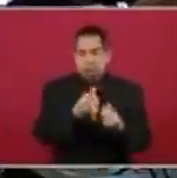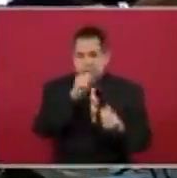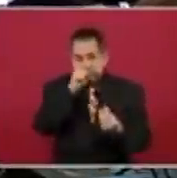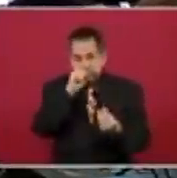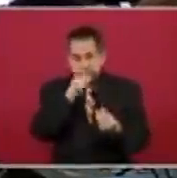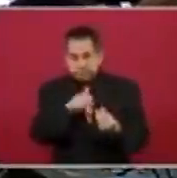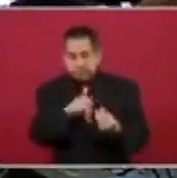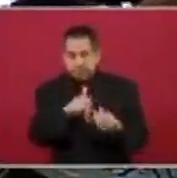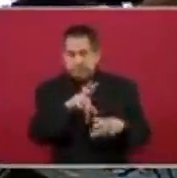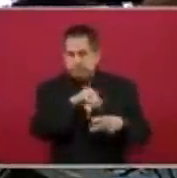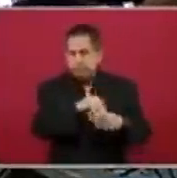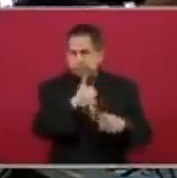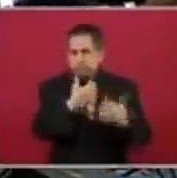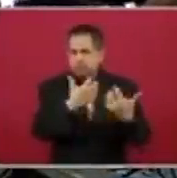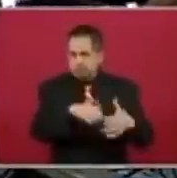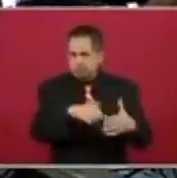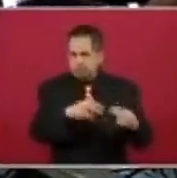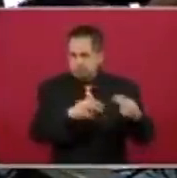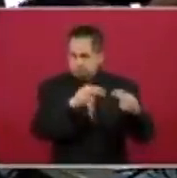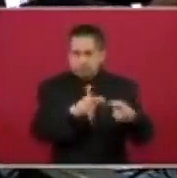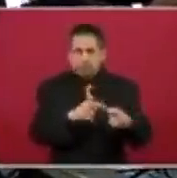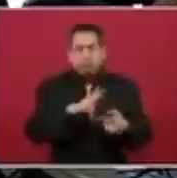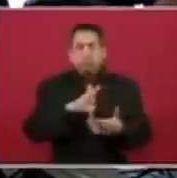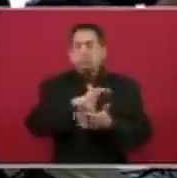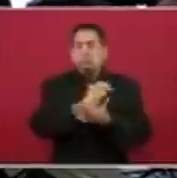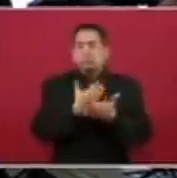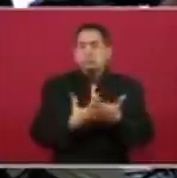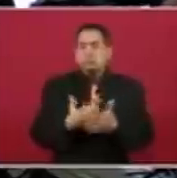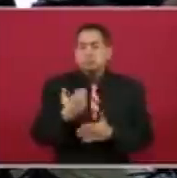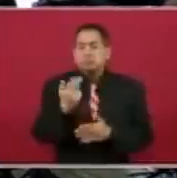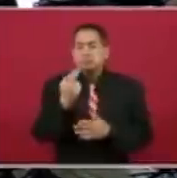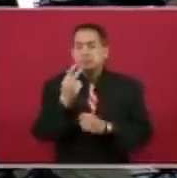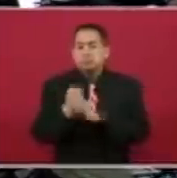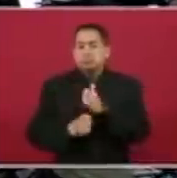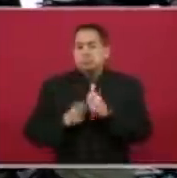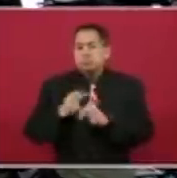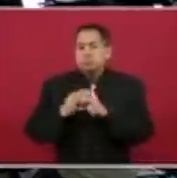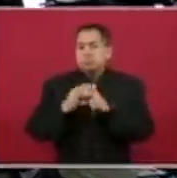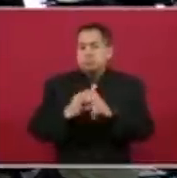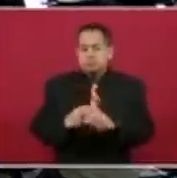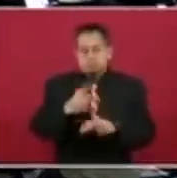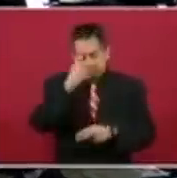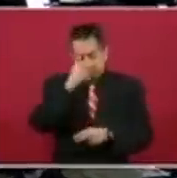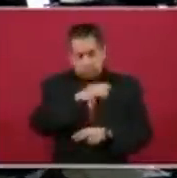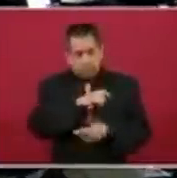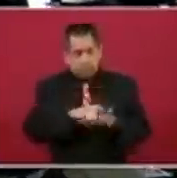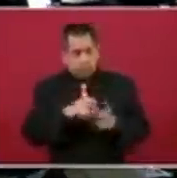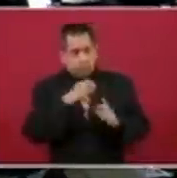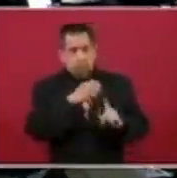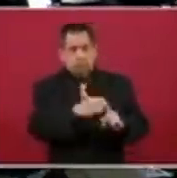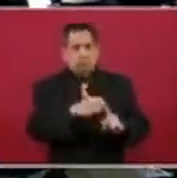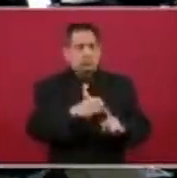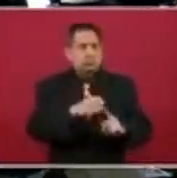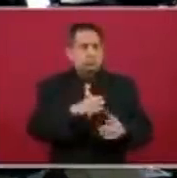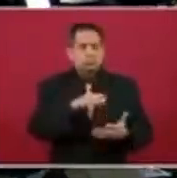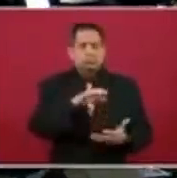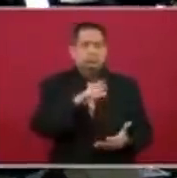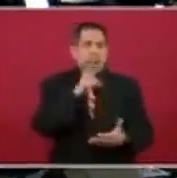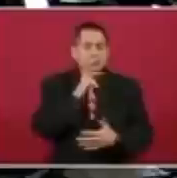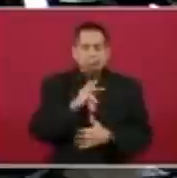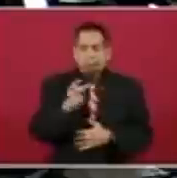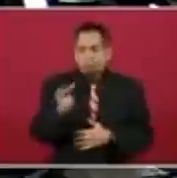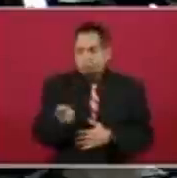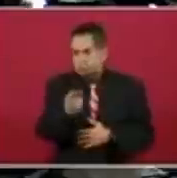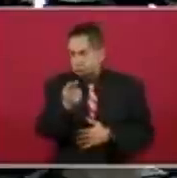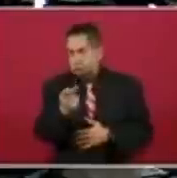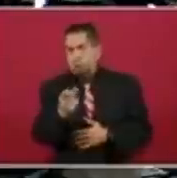Engil, tiene contratos por 25 años de compra. Señor, preguntarle